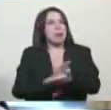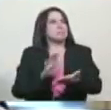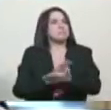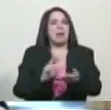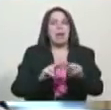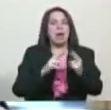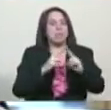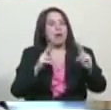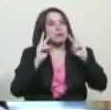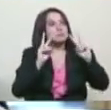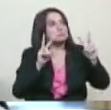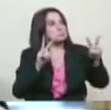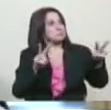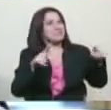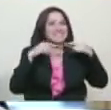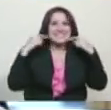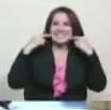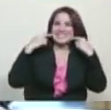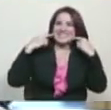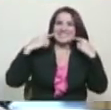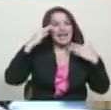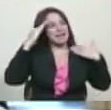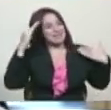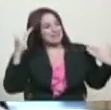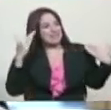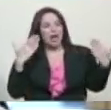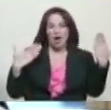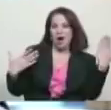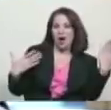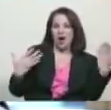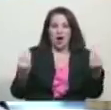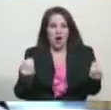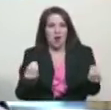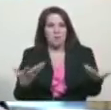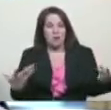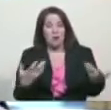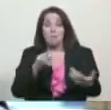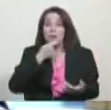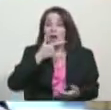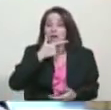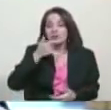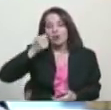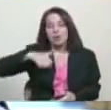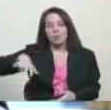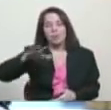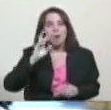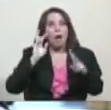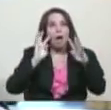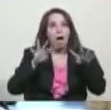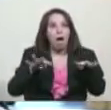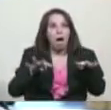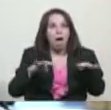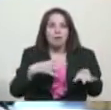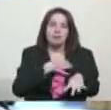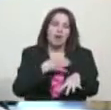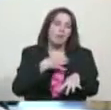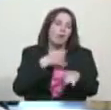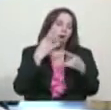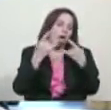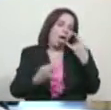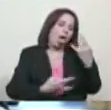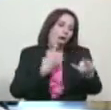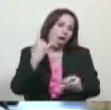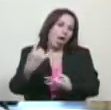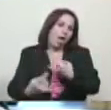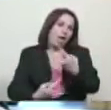y ven ese carácter sonriente, amable, bonito del pueblo venezolano, se enamoran. vienen con